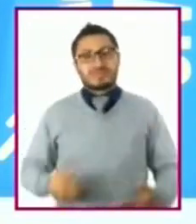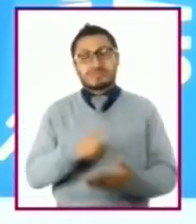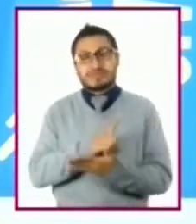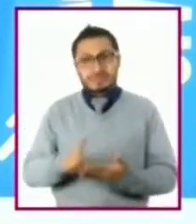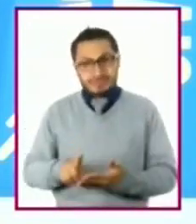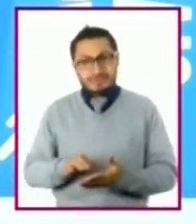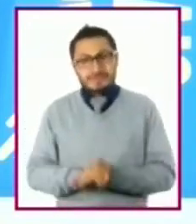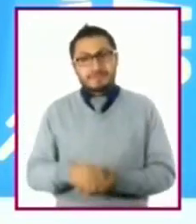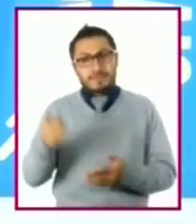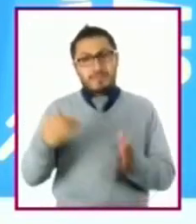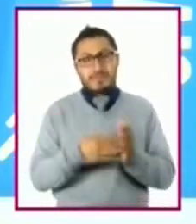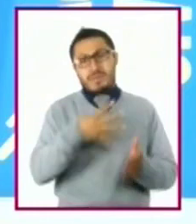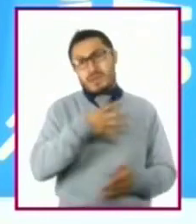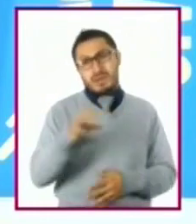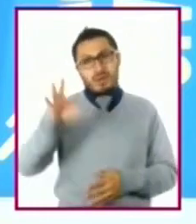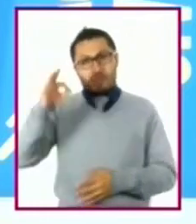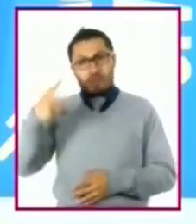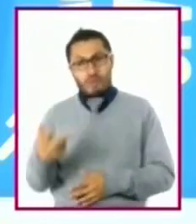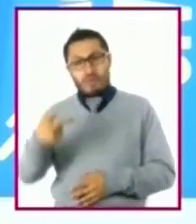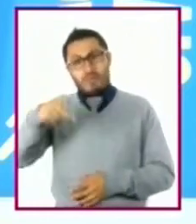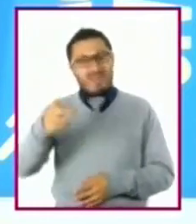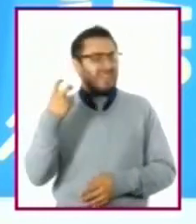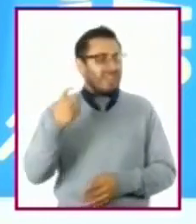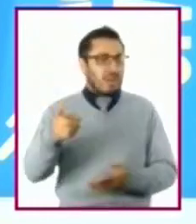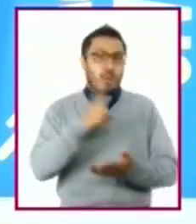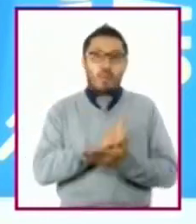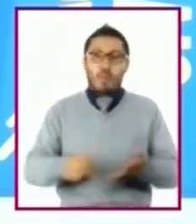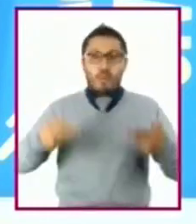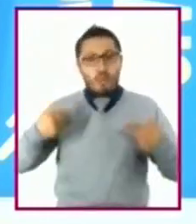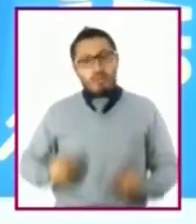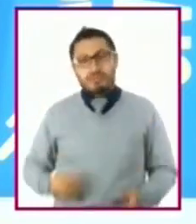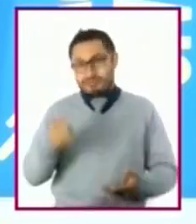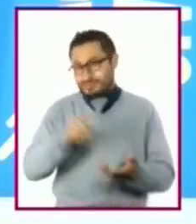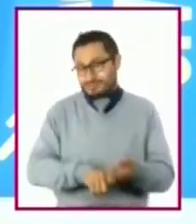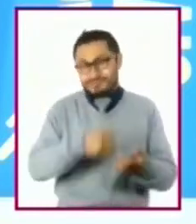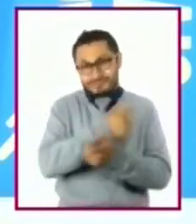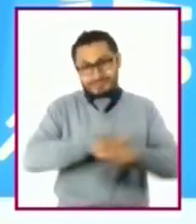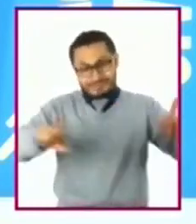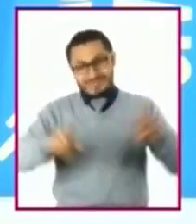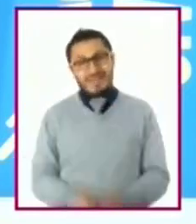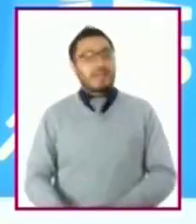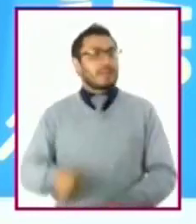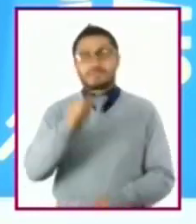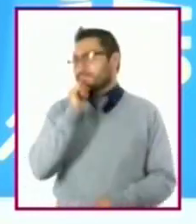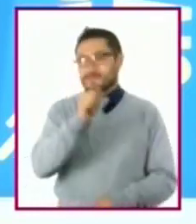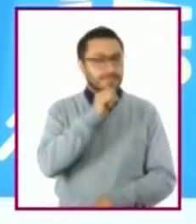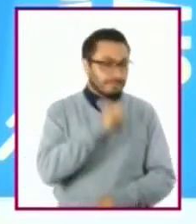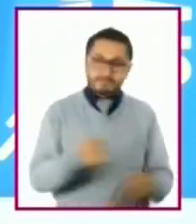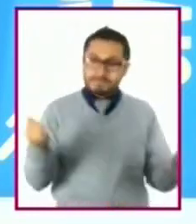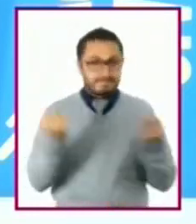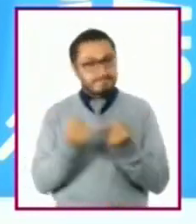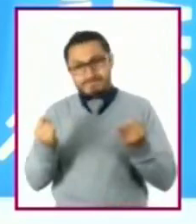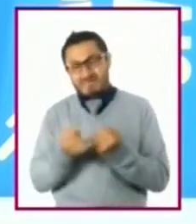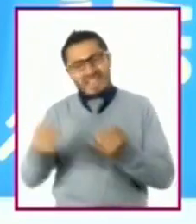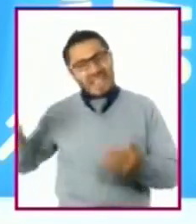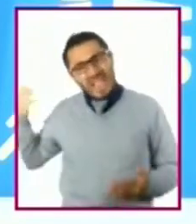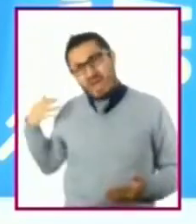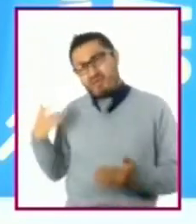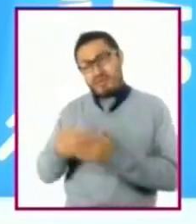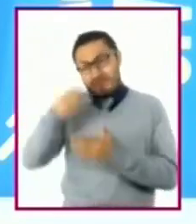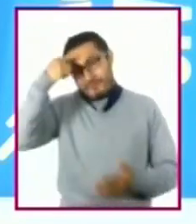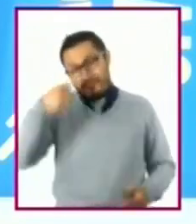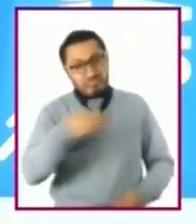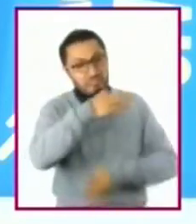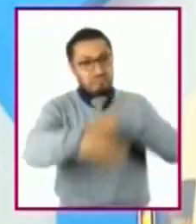1948. Sin embargo, los derechos humanos, entre estos la libertad, no han sido los mismos, ni eran iguales para todas